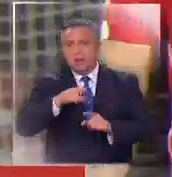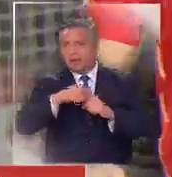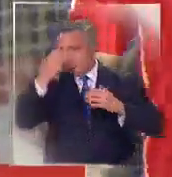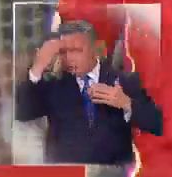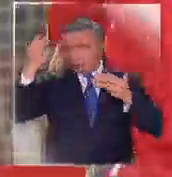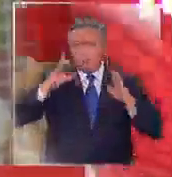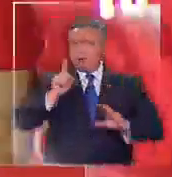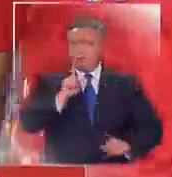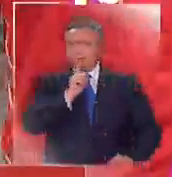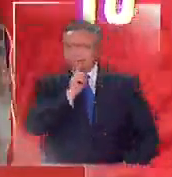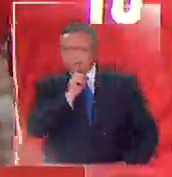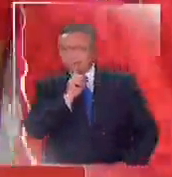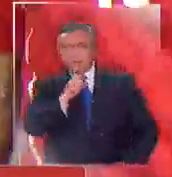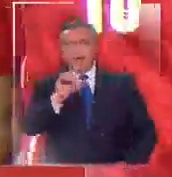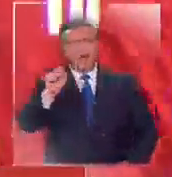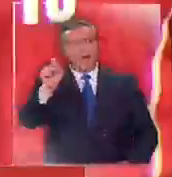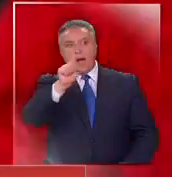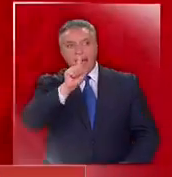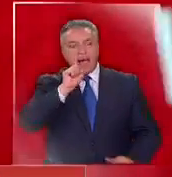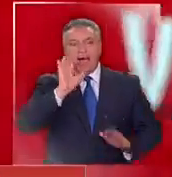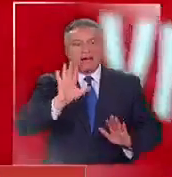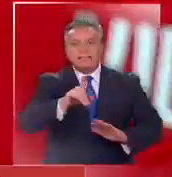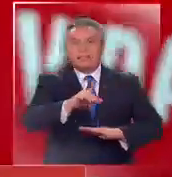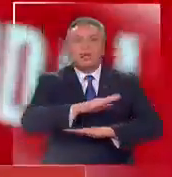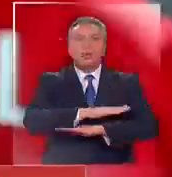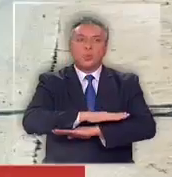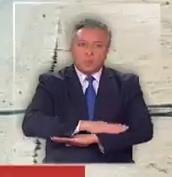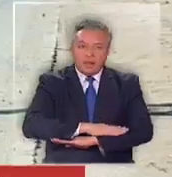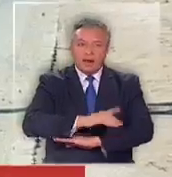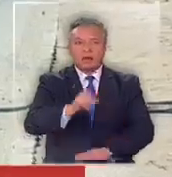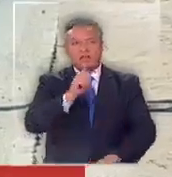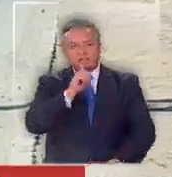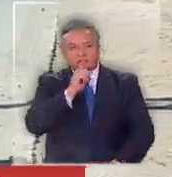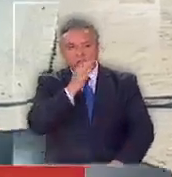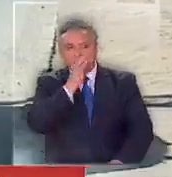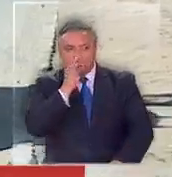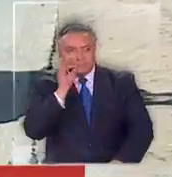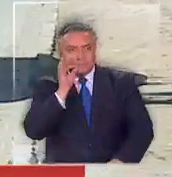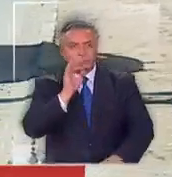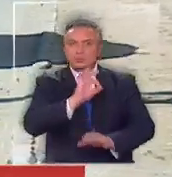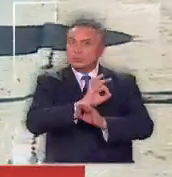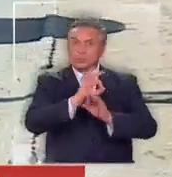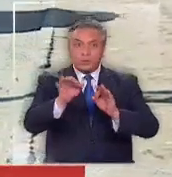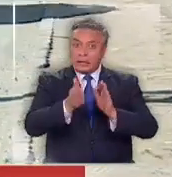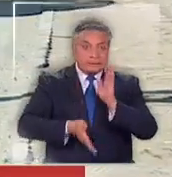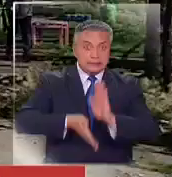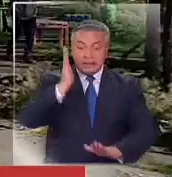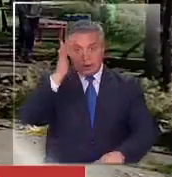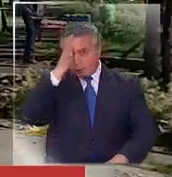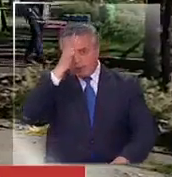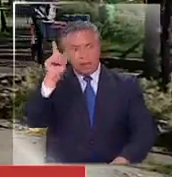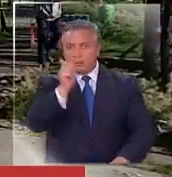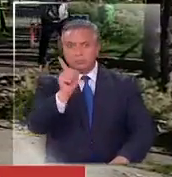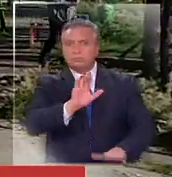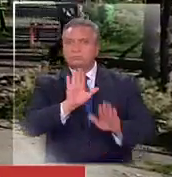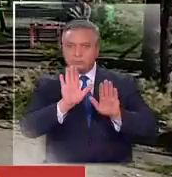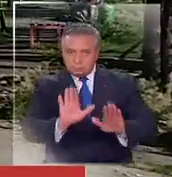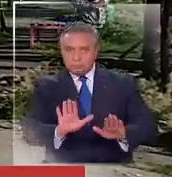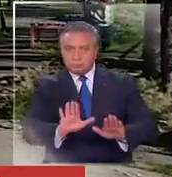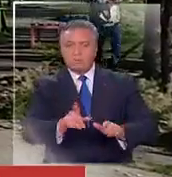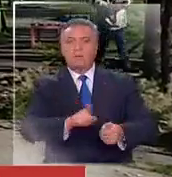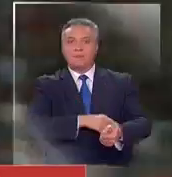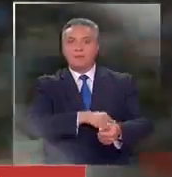Es que Charles es así, humilde, si se quiere callado. Nunca ha querido irse de Puente Alto. Es, como dicen sus